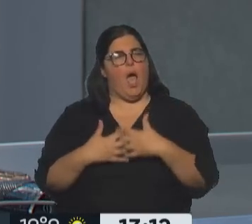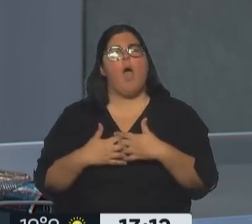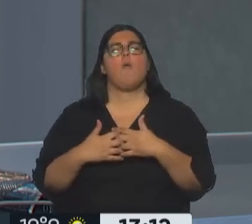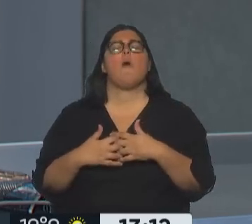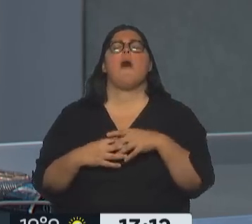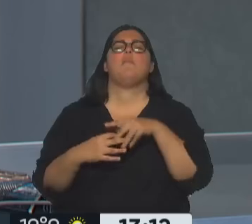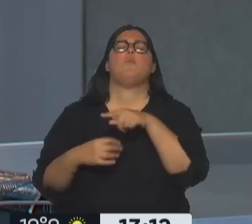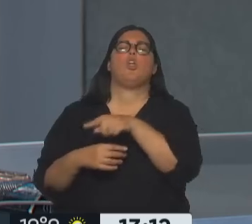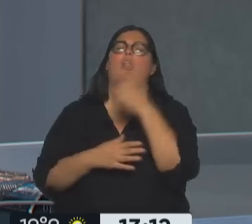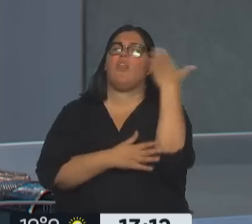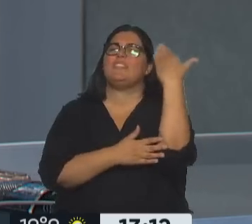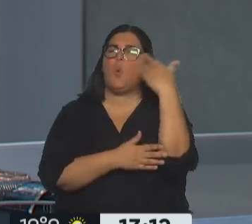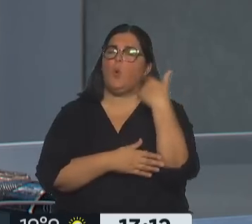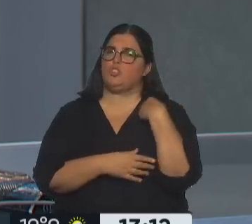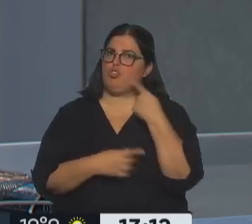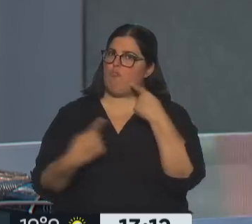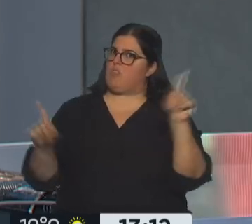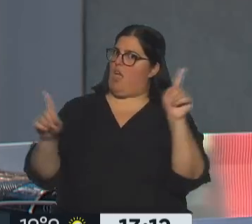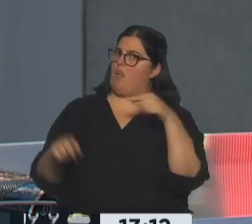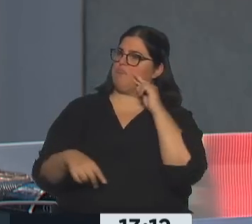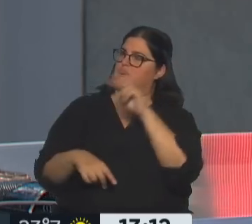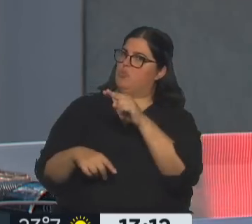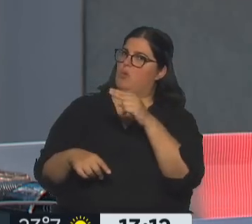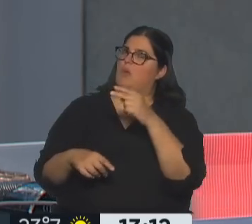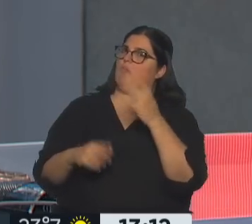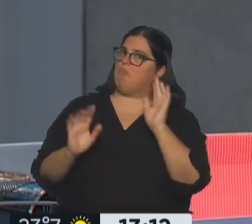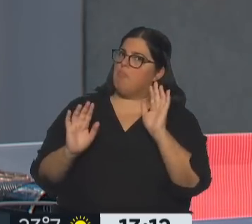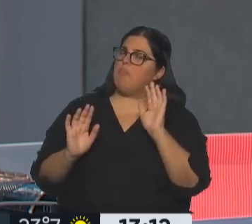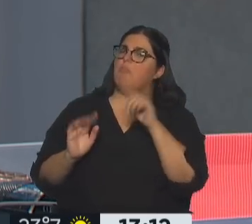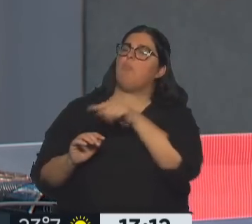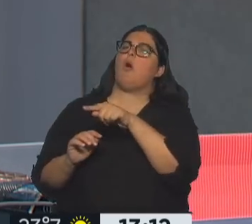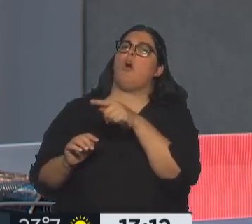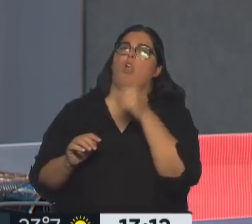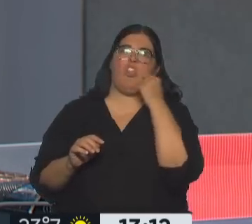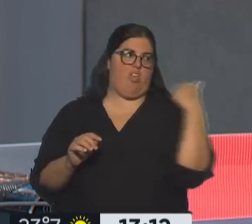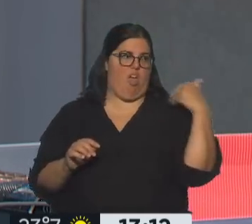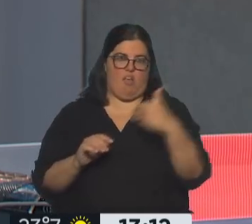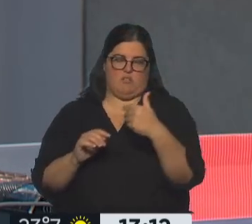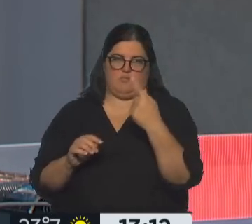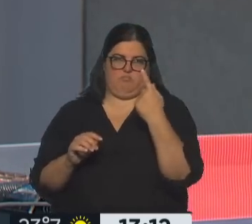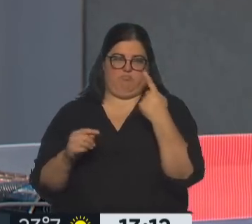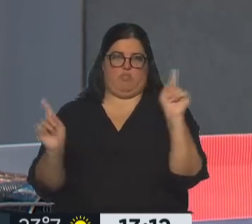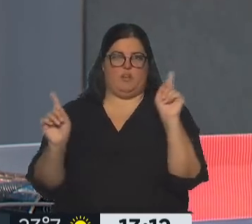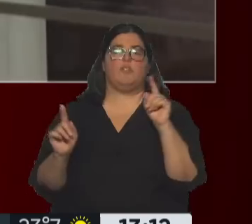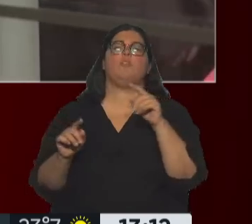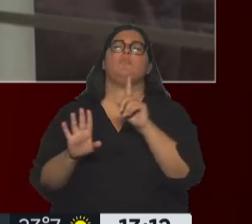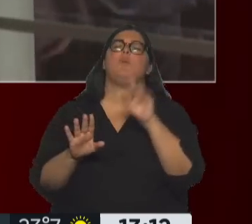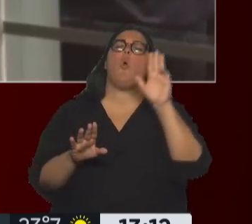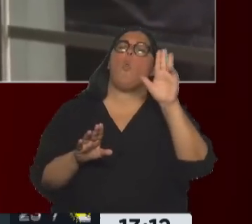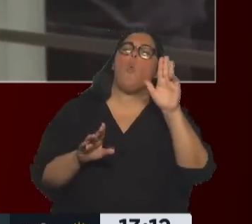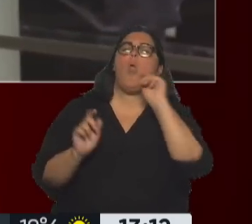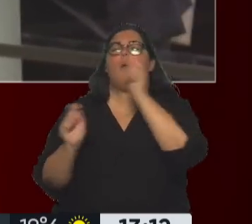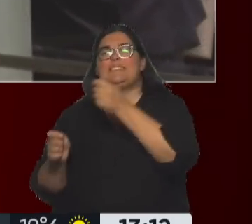discurso, que me parece que por ahí es lo más novedoso, sí, claro. o que se puede destacar, digamos, de los últimos días, sobre todo después de la visita de Lula